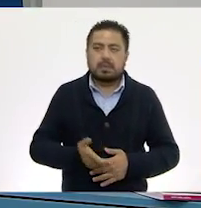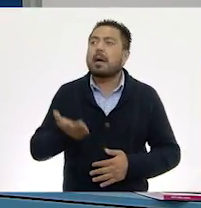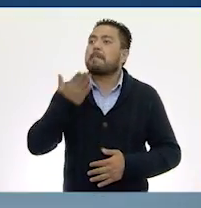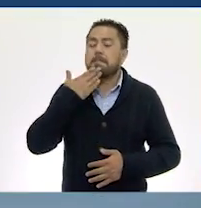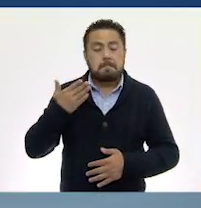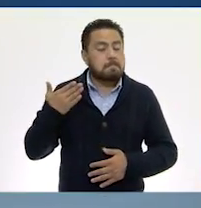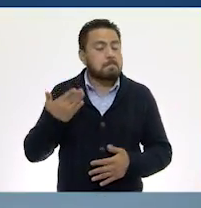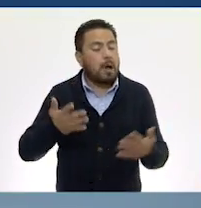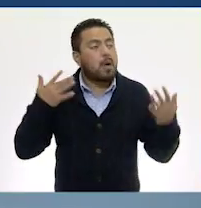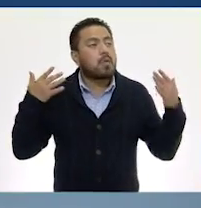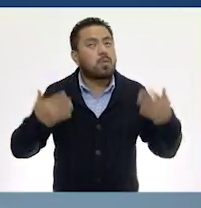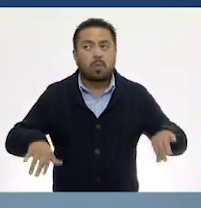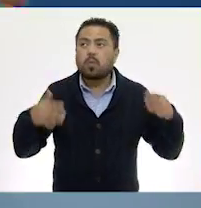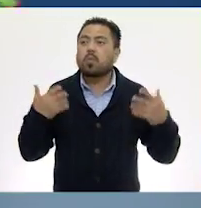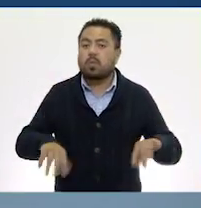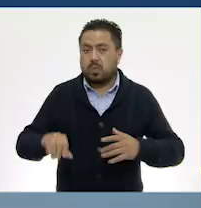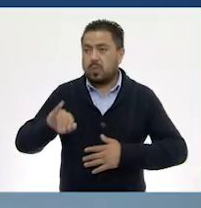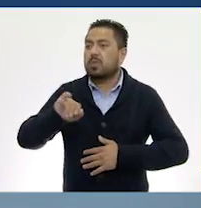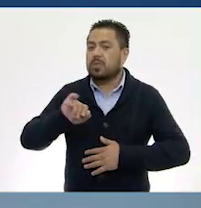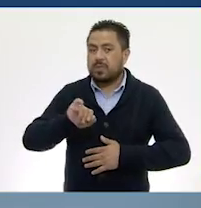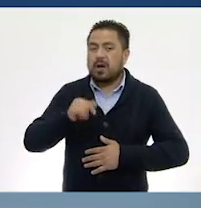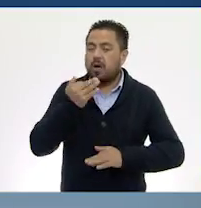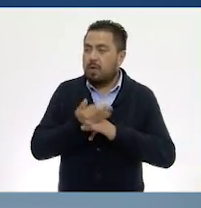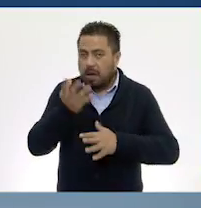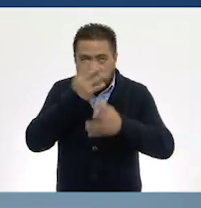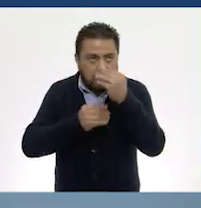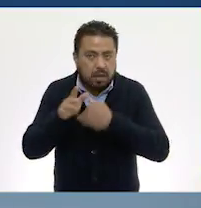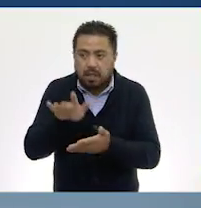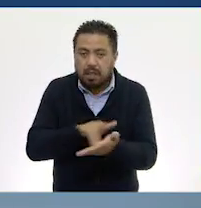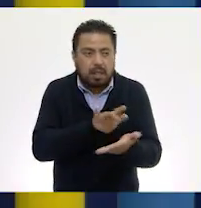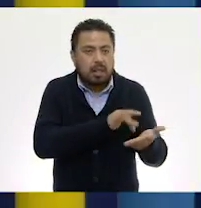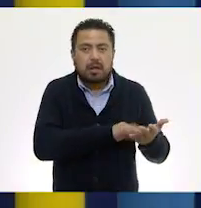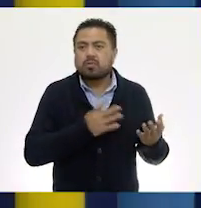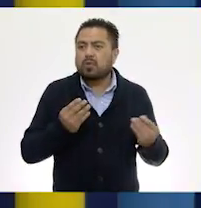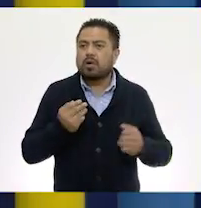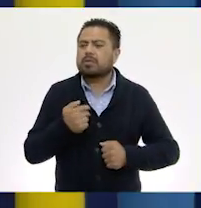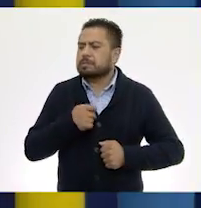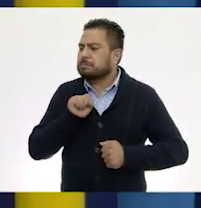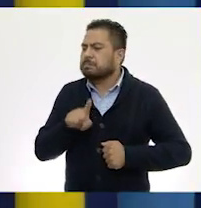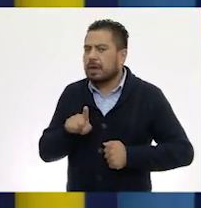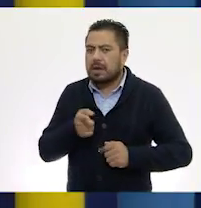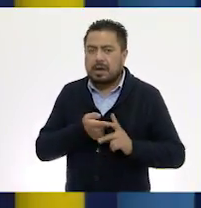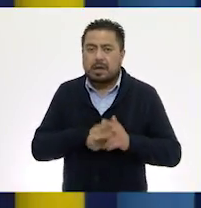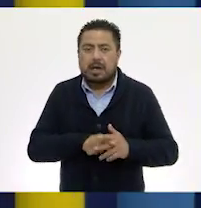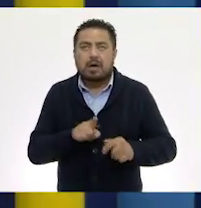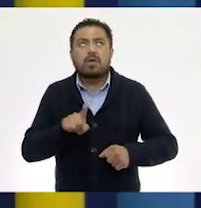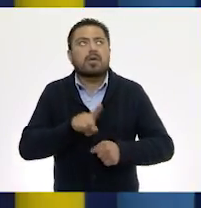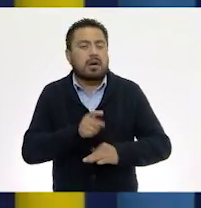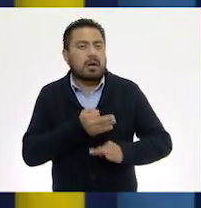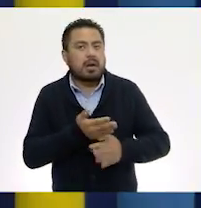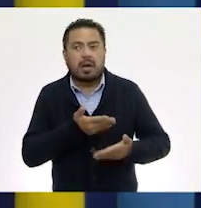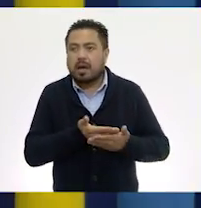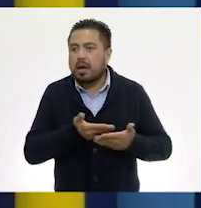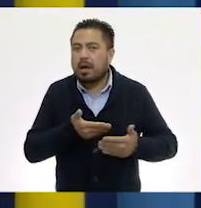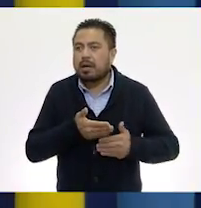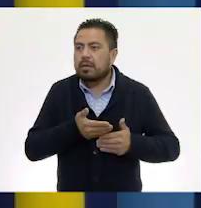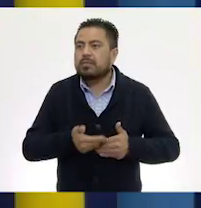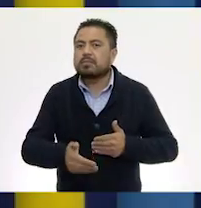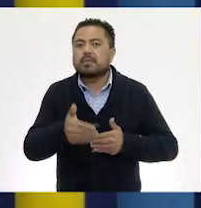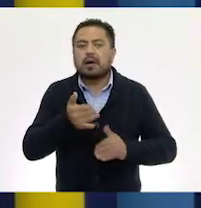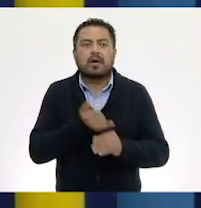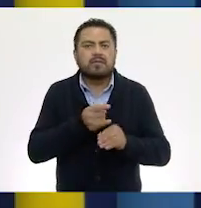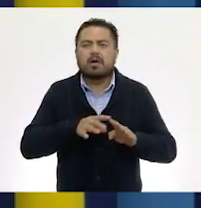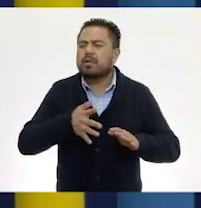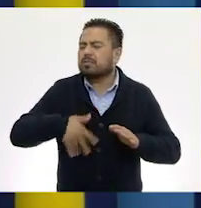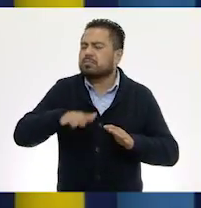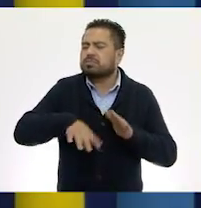bien, excelente. He aprendido mucho. Yo también, y a partir de este día, cada vez que busque información en